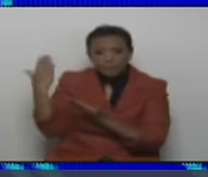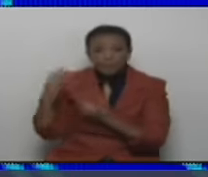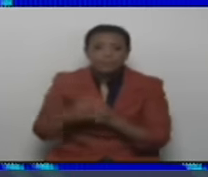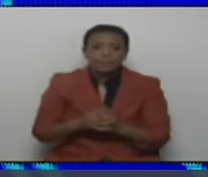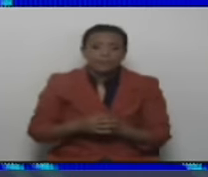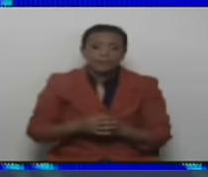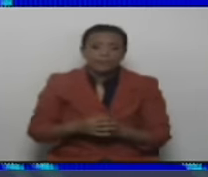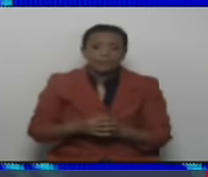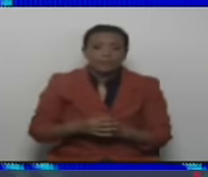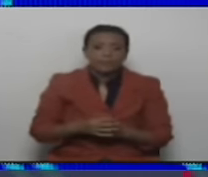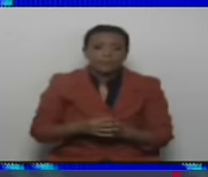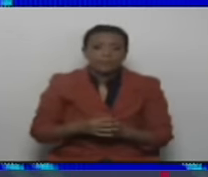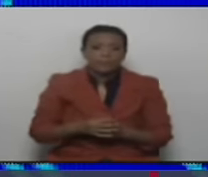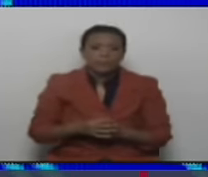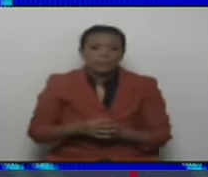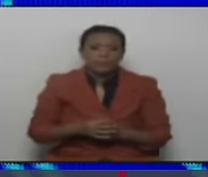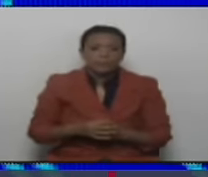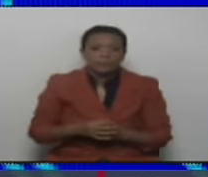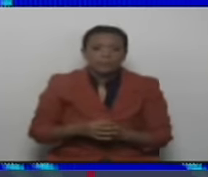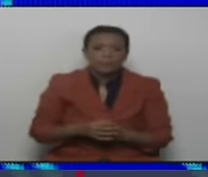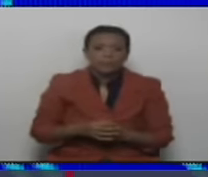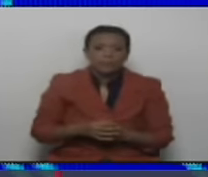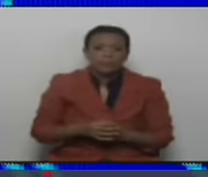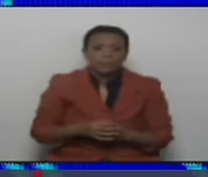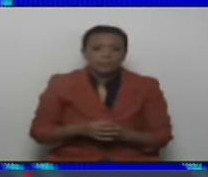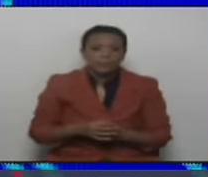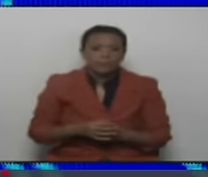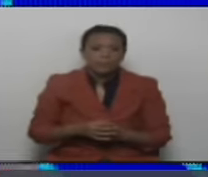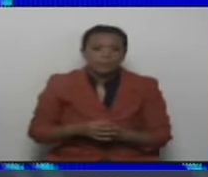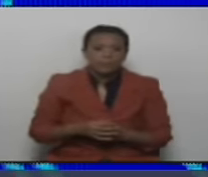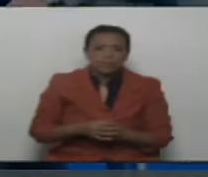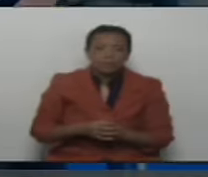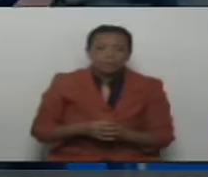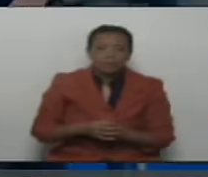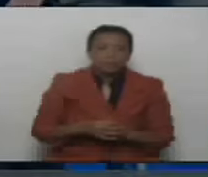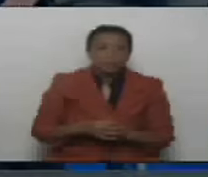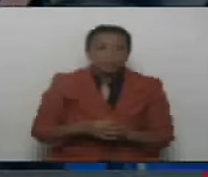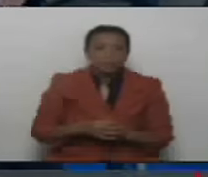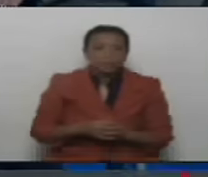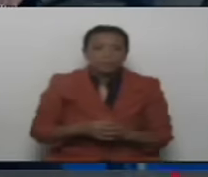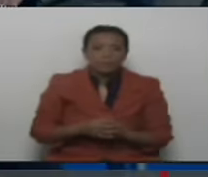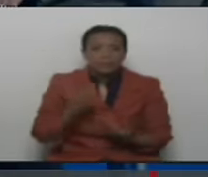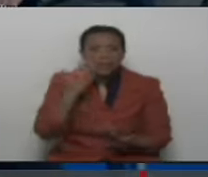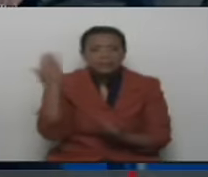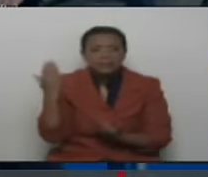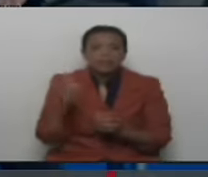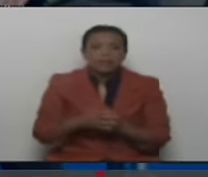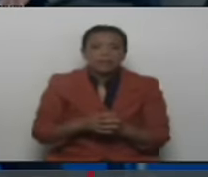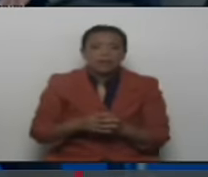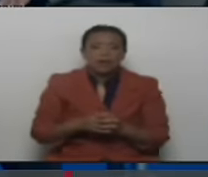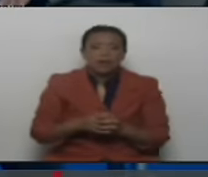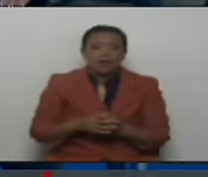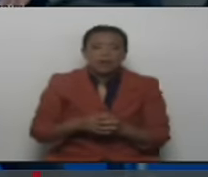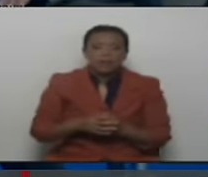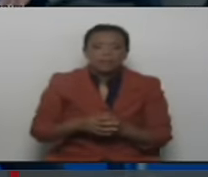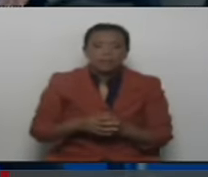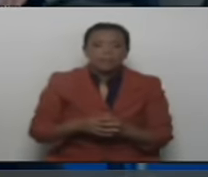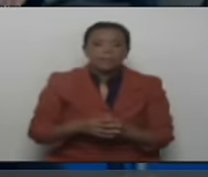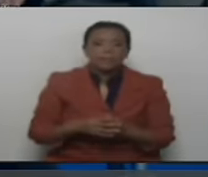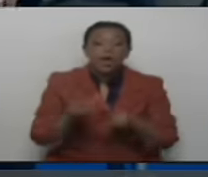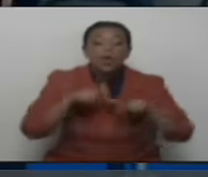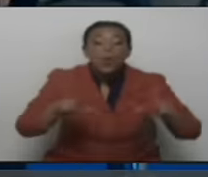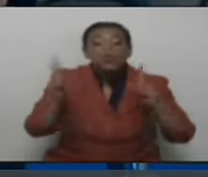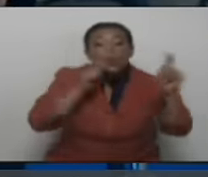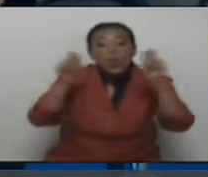Mauricio, para que te veas aquí en Con Maduro Más. Porque precisamente él dice que pasó a estos